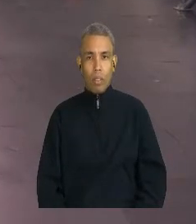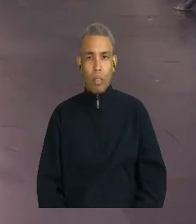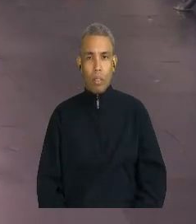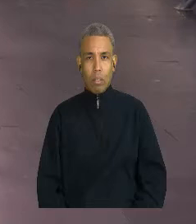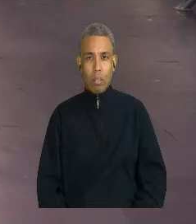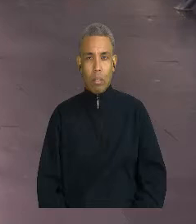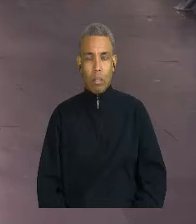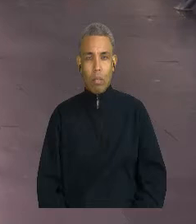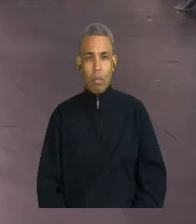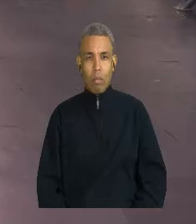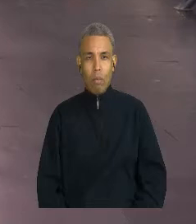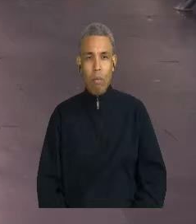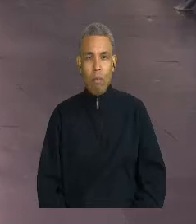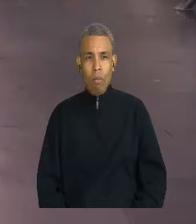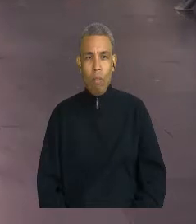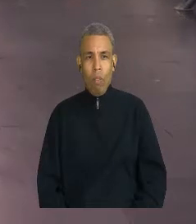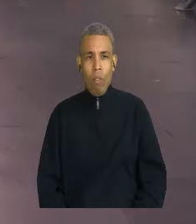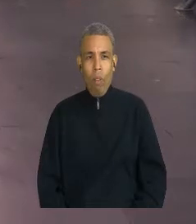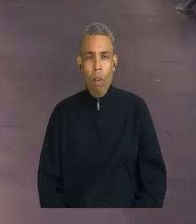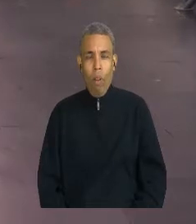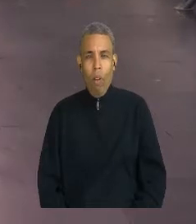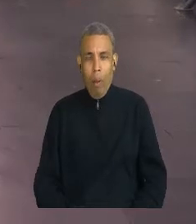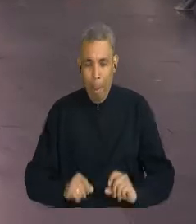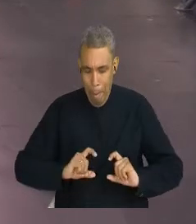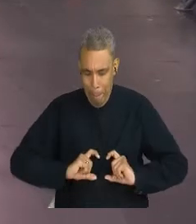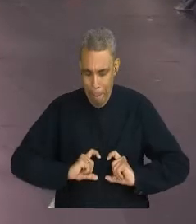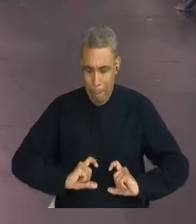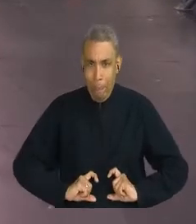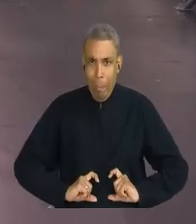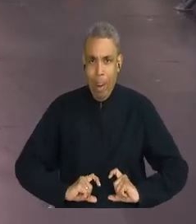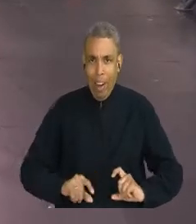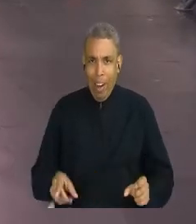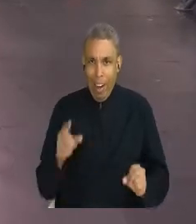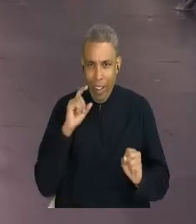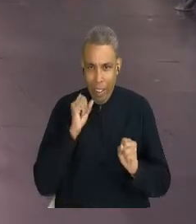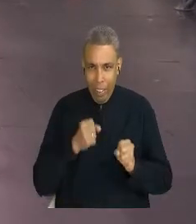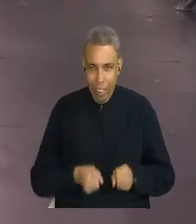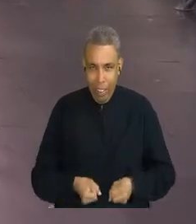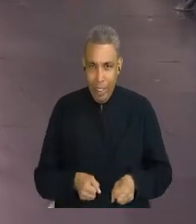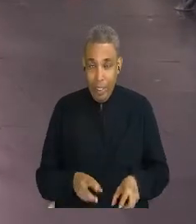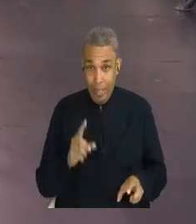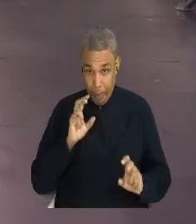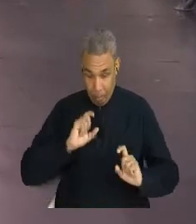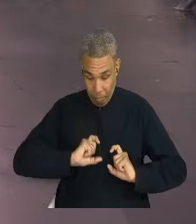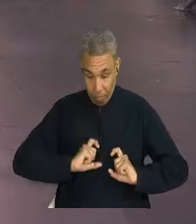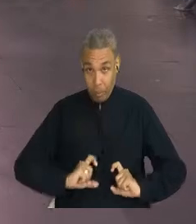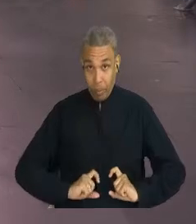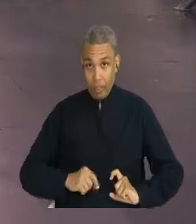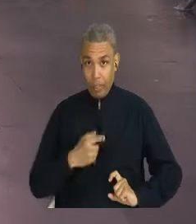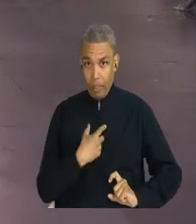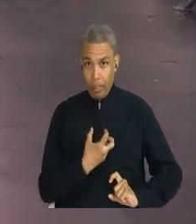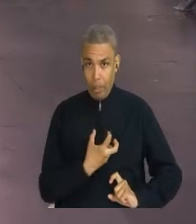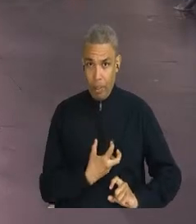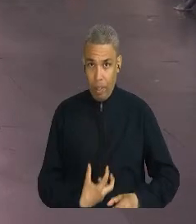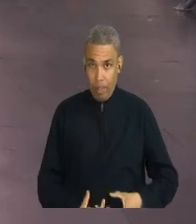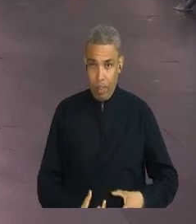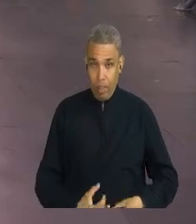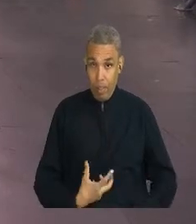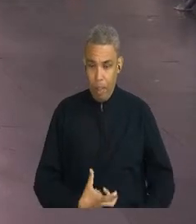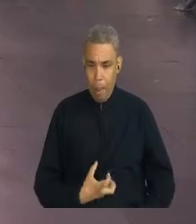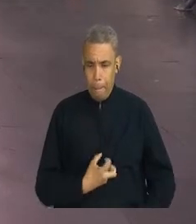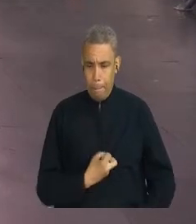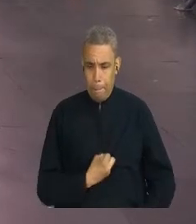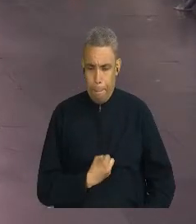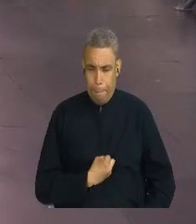el movimiento. Entonces le vamos a pedir a nuestro compañero que haga 10 repeticiones por cada pierna. ¿Listo? Muy bien. 7,